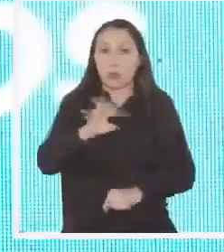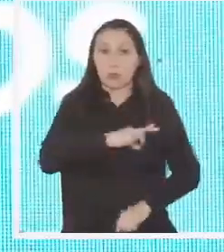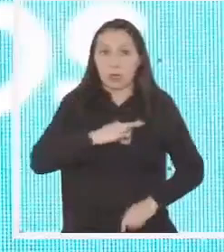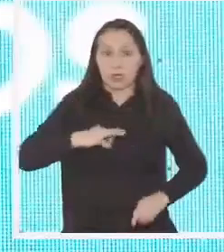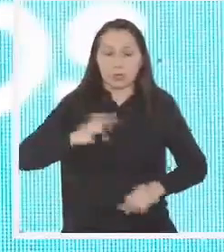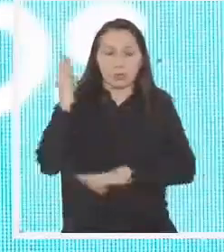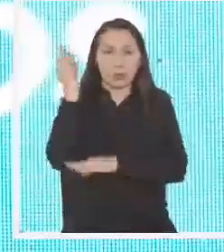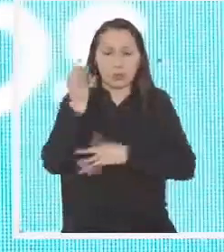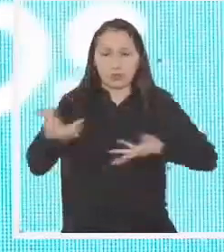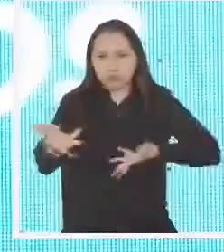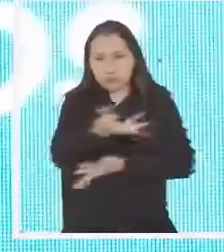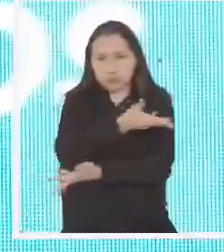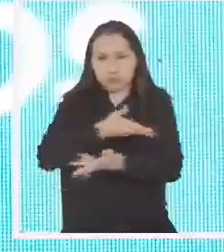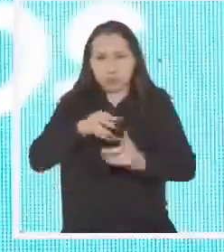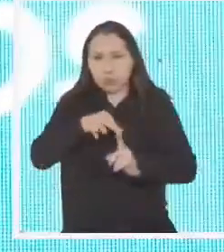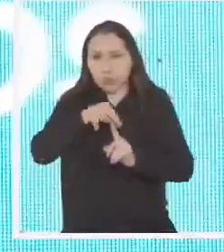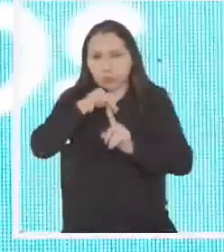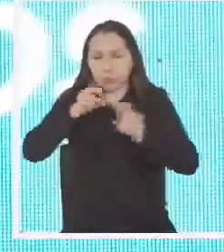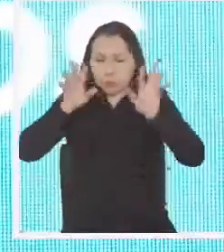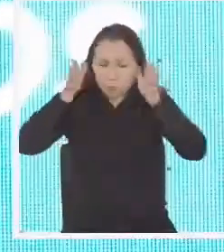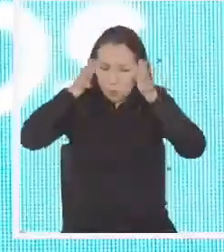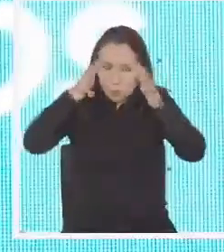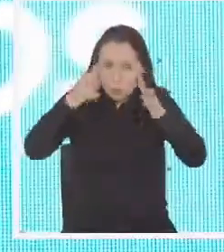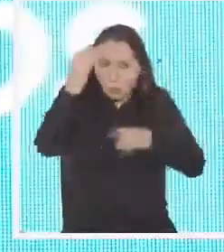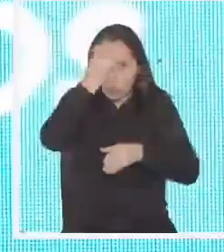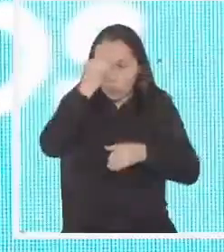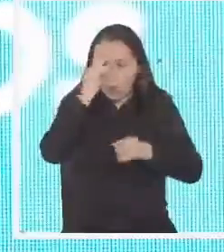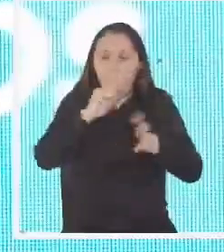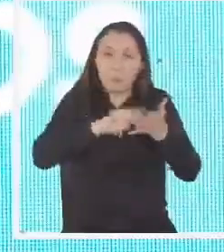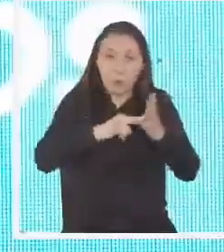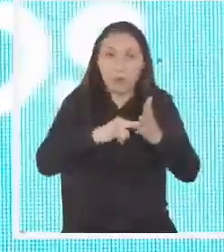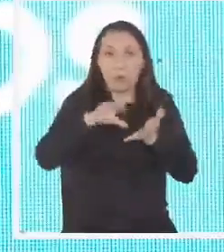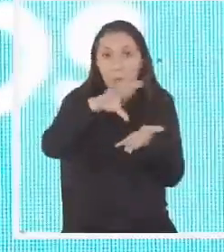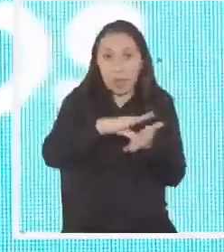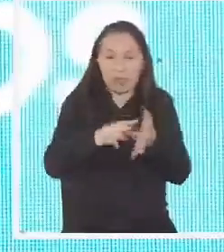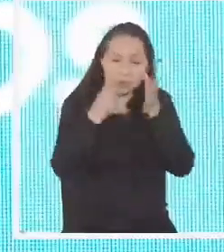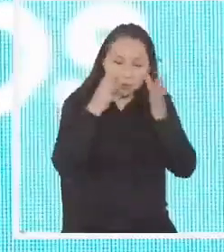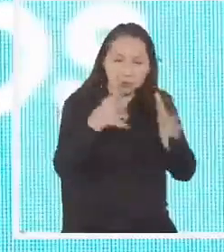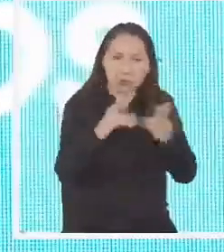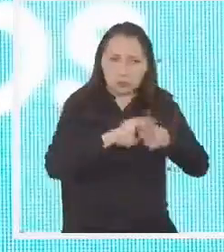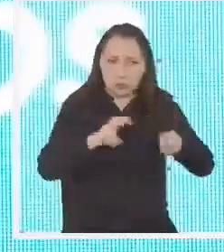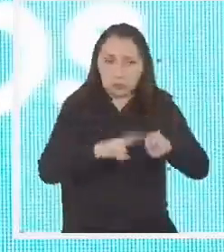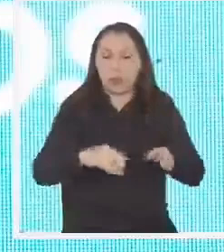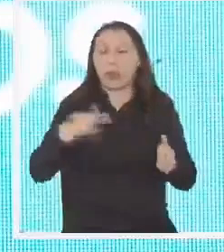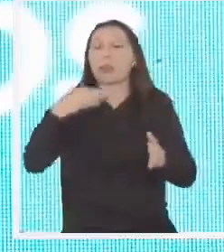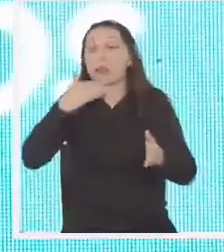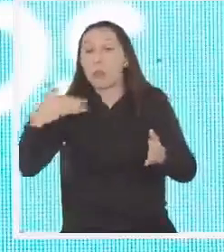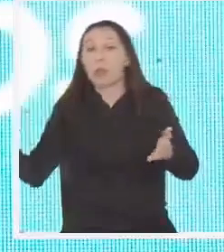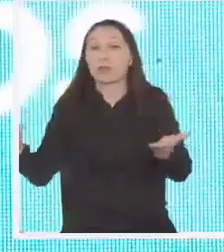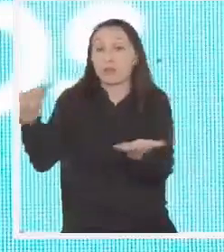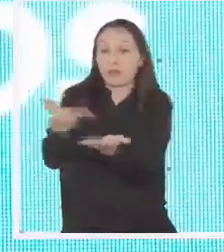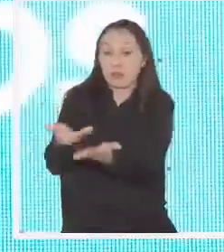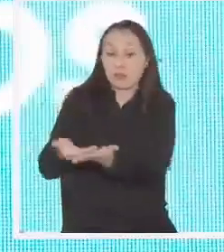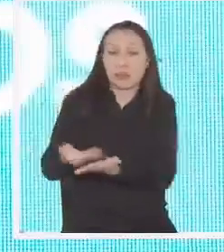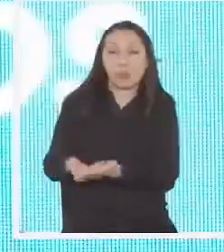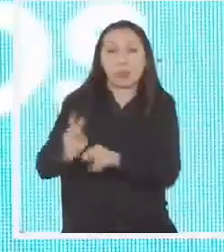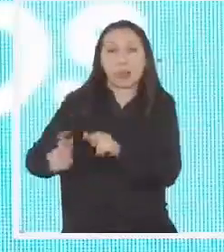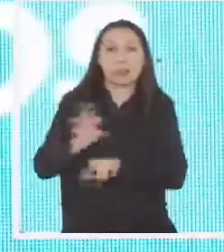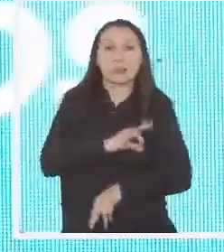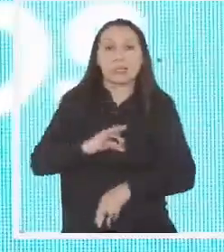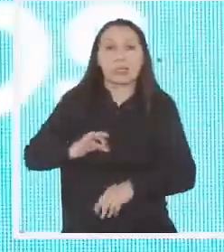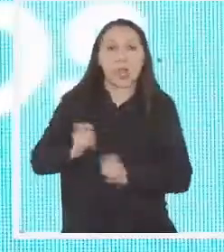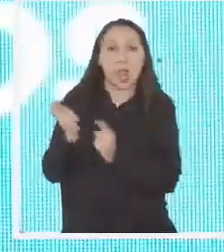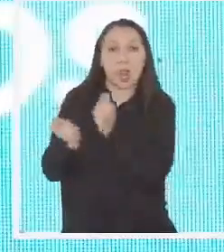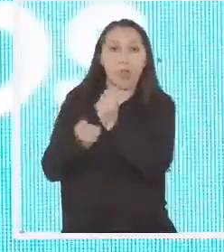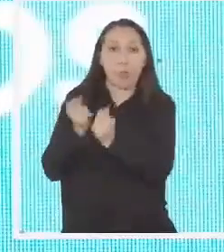ministros, el tema principal, además del análisis de coyuntura, fue justamente la propuesta que se está realizando desde el Ministerio